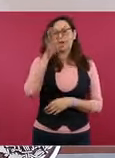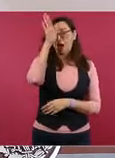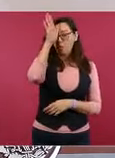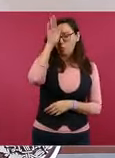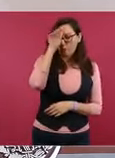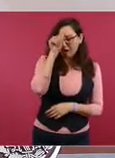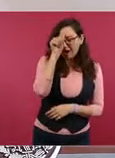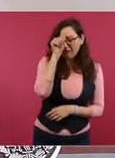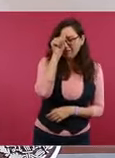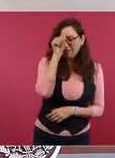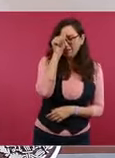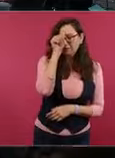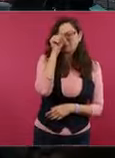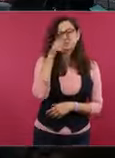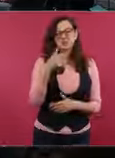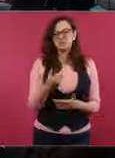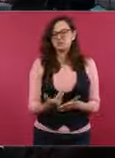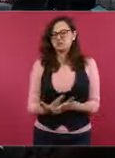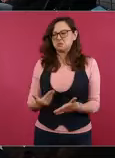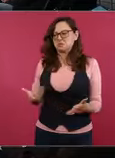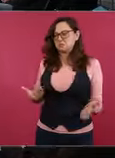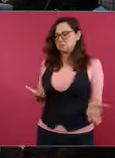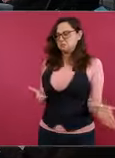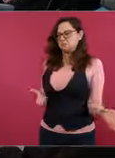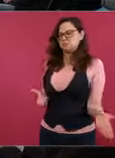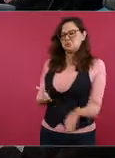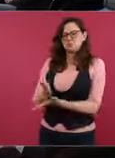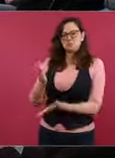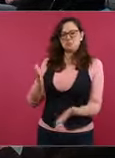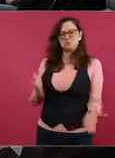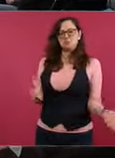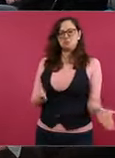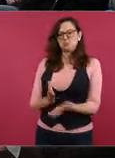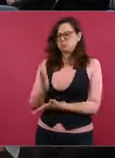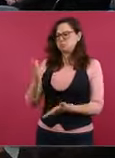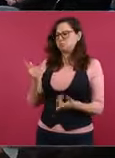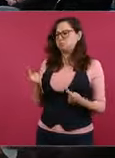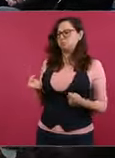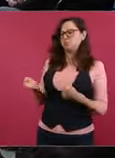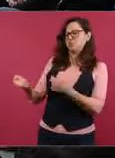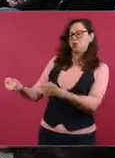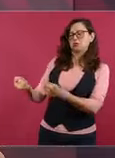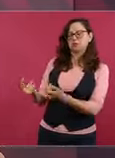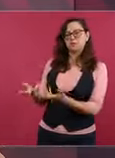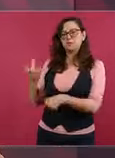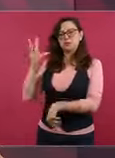México, no como antes, que se metían las agencias